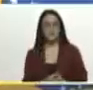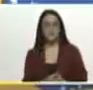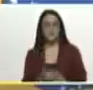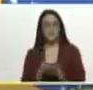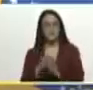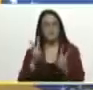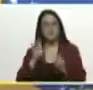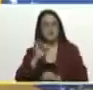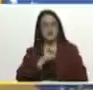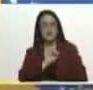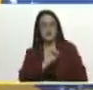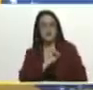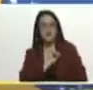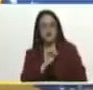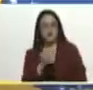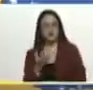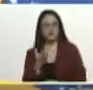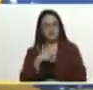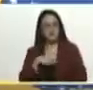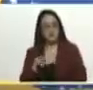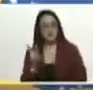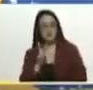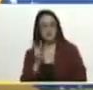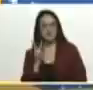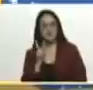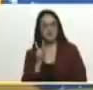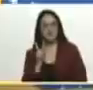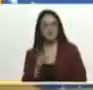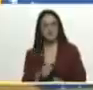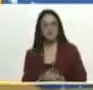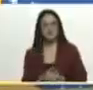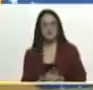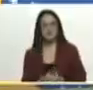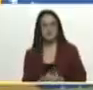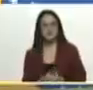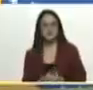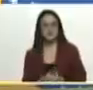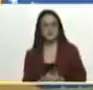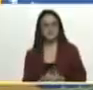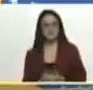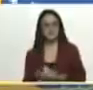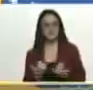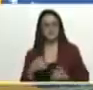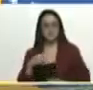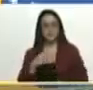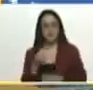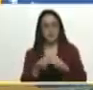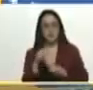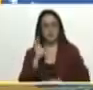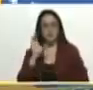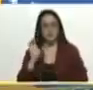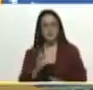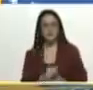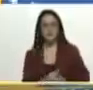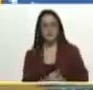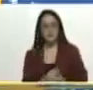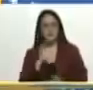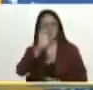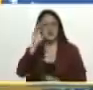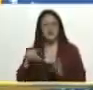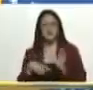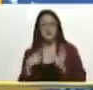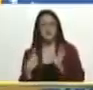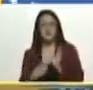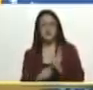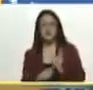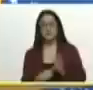de pertenencia como venezolano, un sentido de pertenencia como país. Y el país entero se echó